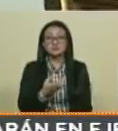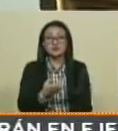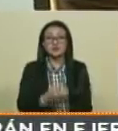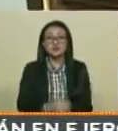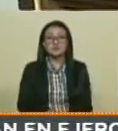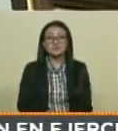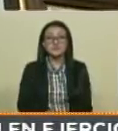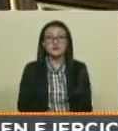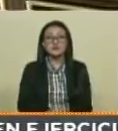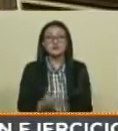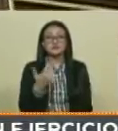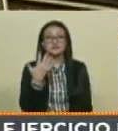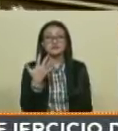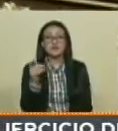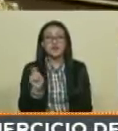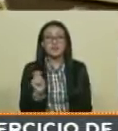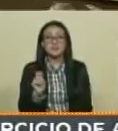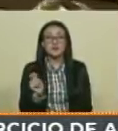solo 5 meses,